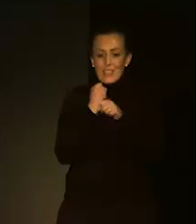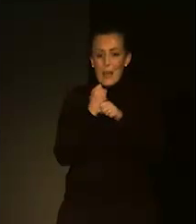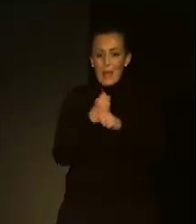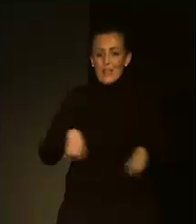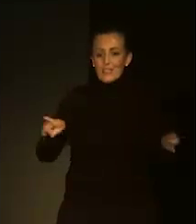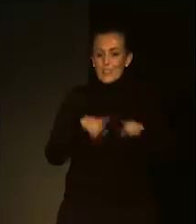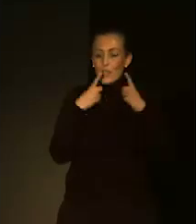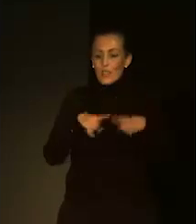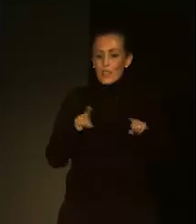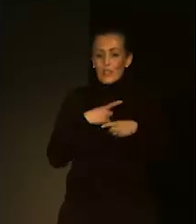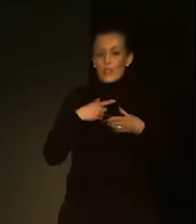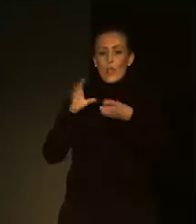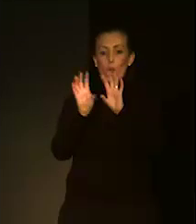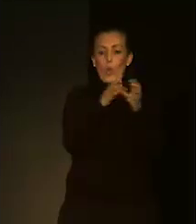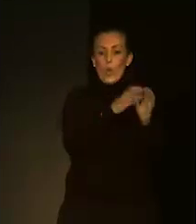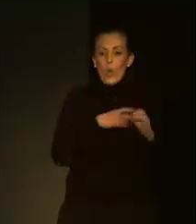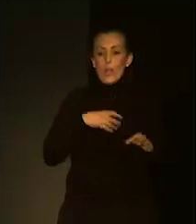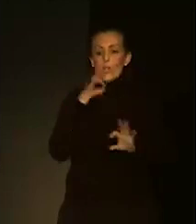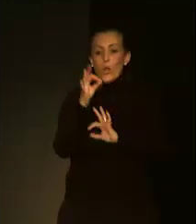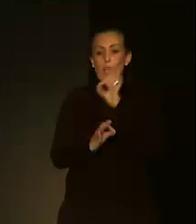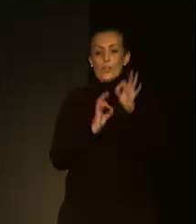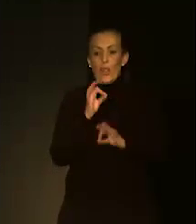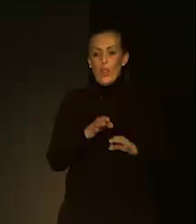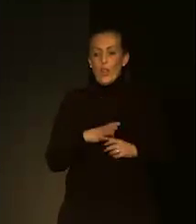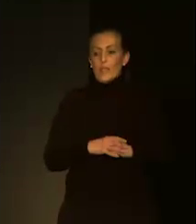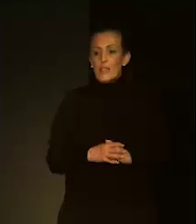varios colectivos organizaciones